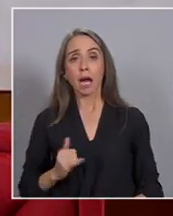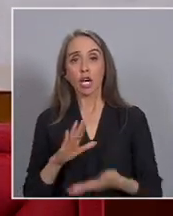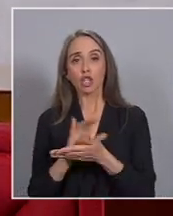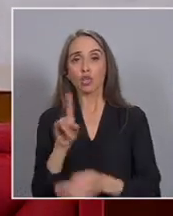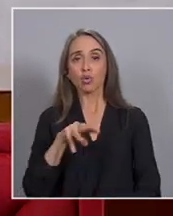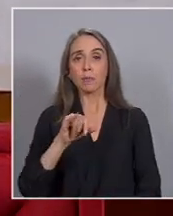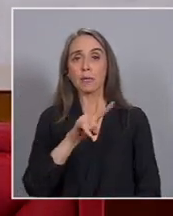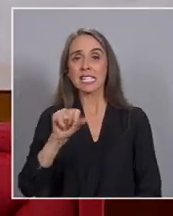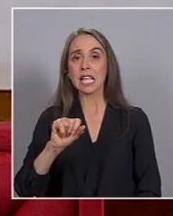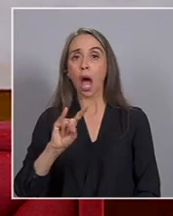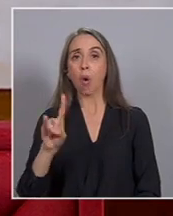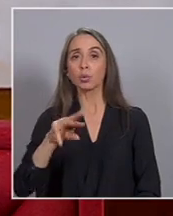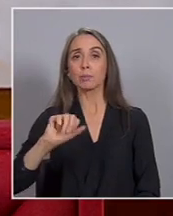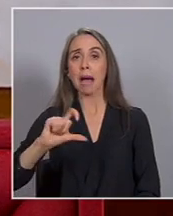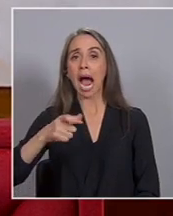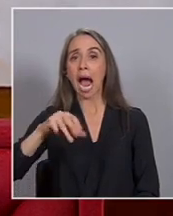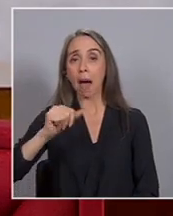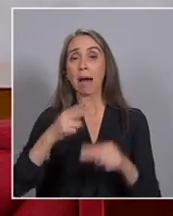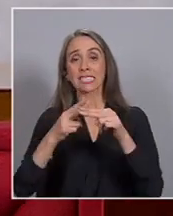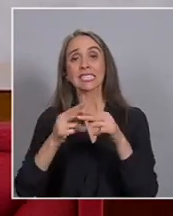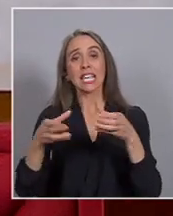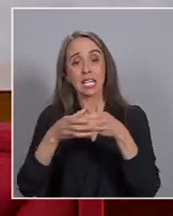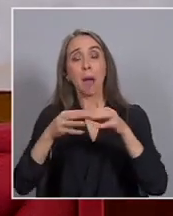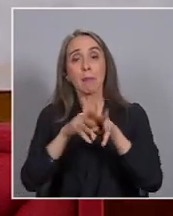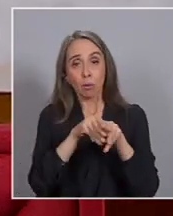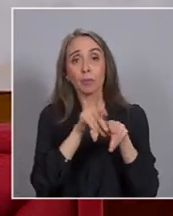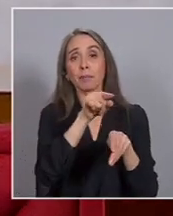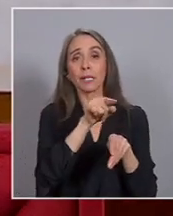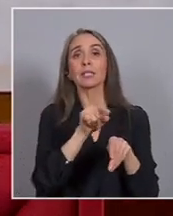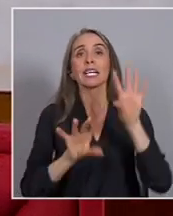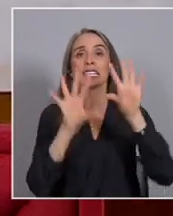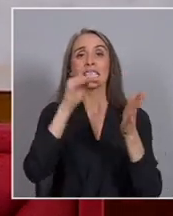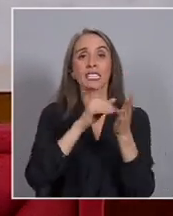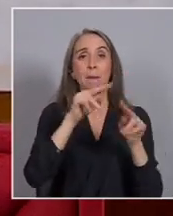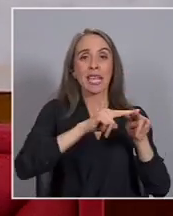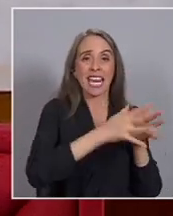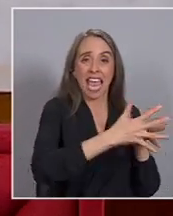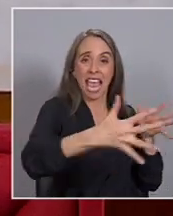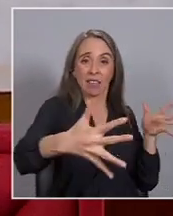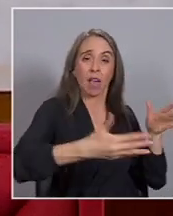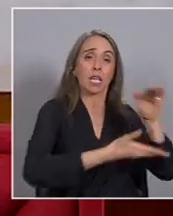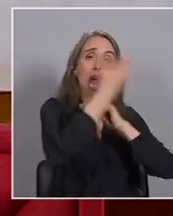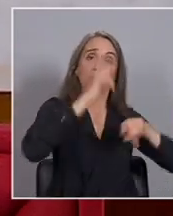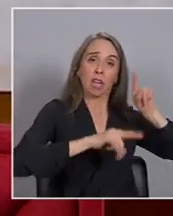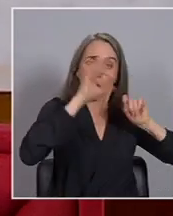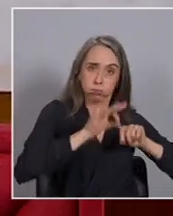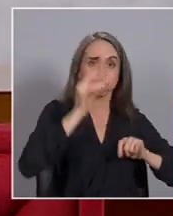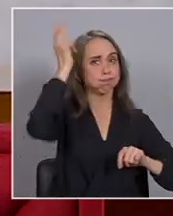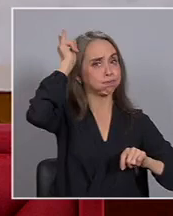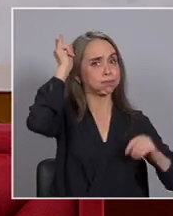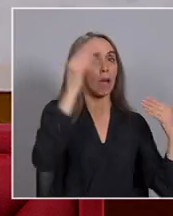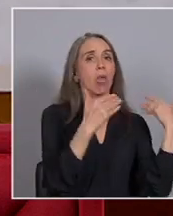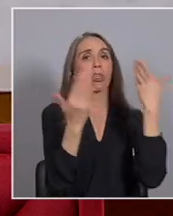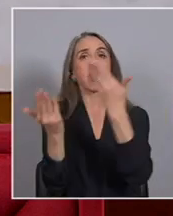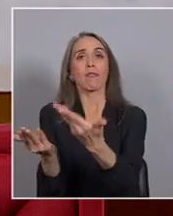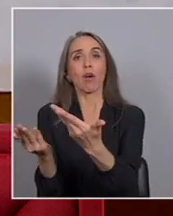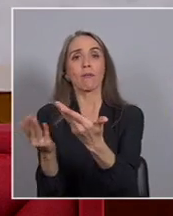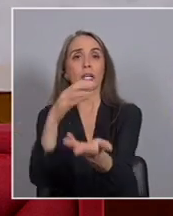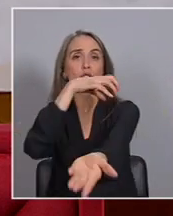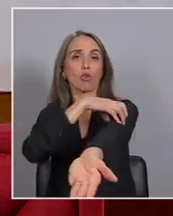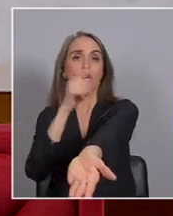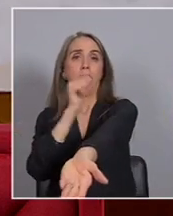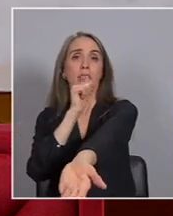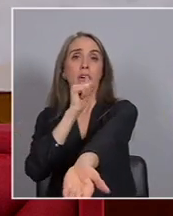Chusmisa Usmagama, cumplimos con transferir cerca de 15.000 hectáreas de tierras ancestrales en la región de Tarapacá y